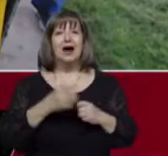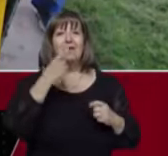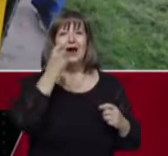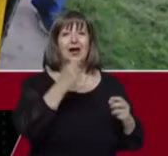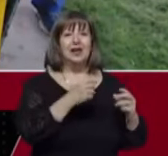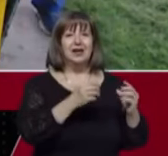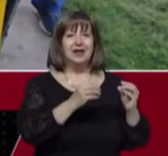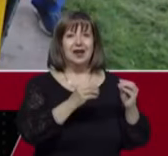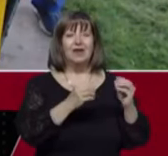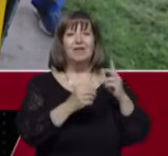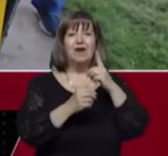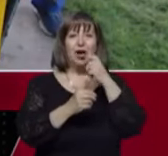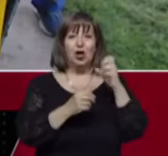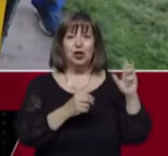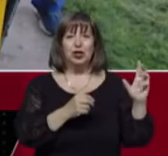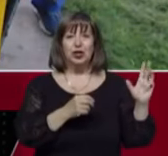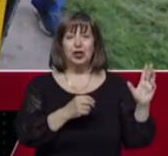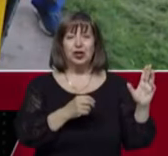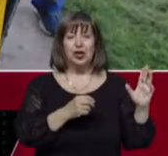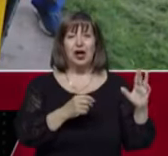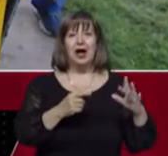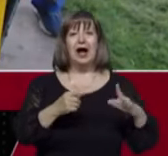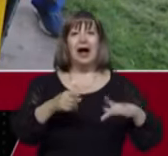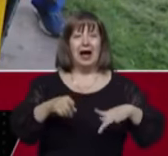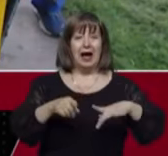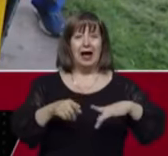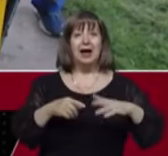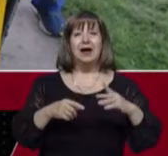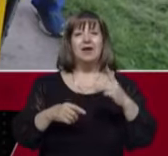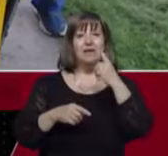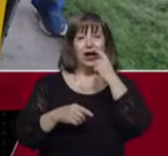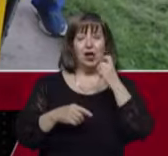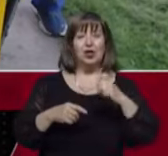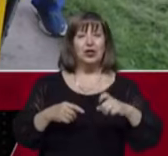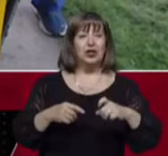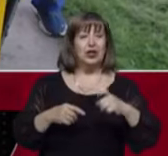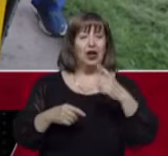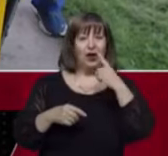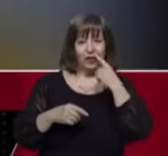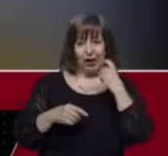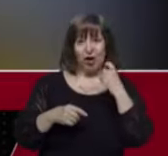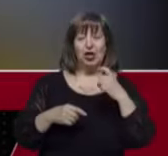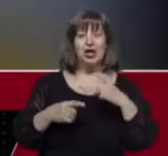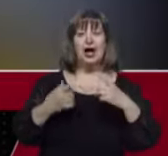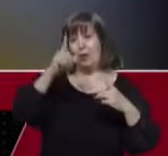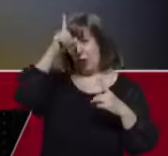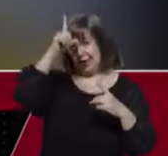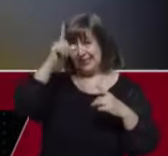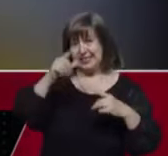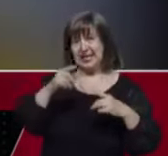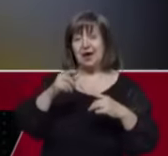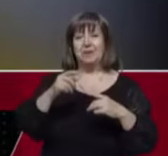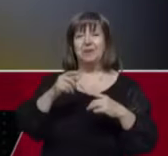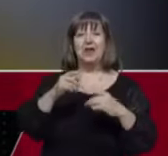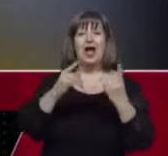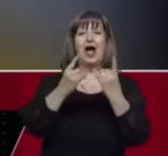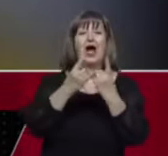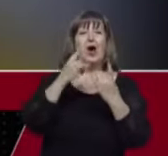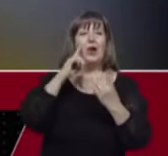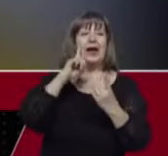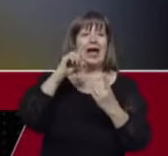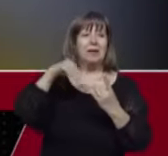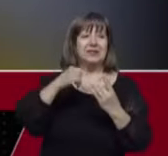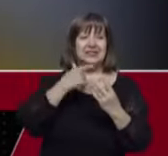bueno, mi compañero fue el que contuvo a la mamá en el momento en el que estaba. Tu compañero, que me dice, no voy a hablar, ¿sabes qué? Auxiliar Aguilar William, te voy a hacer